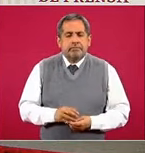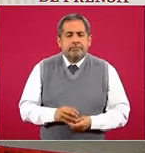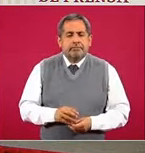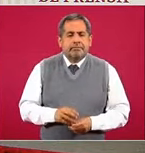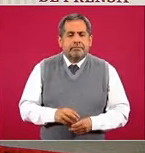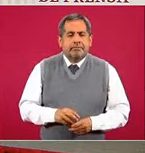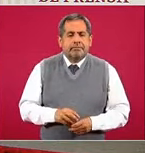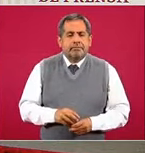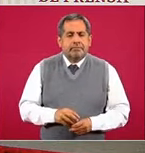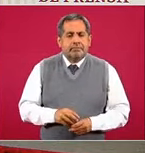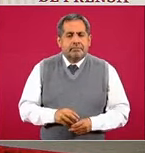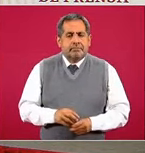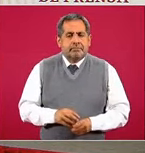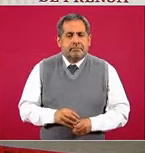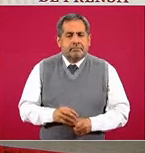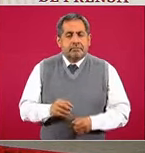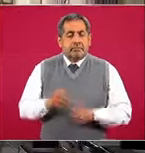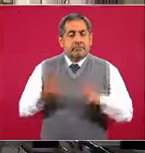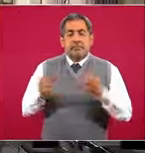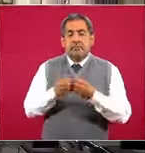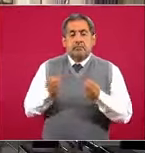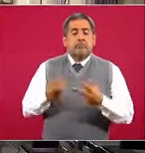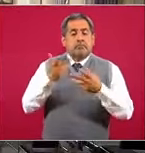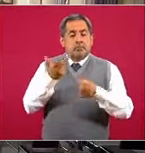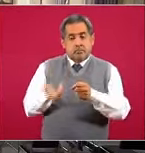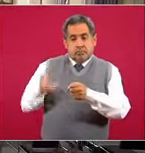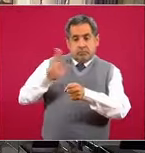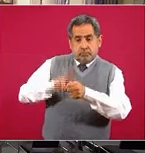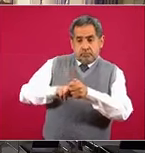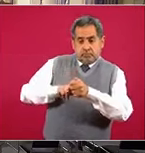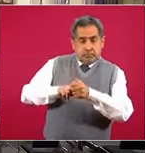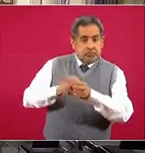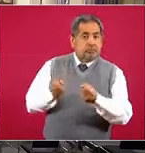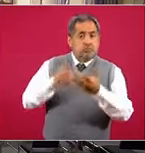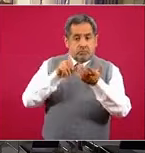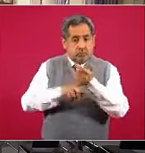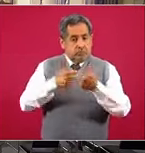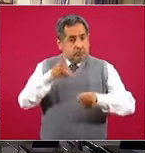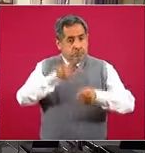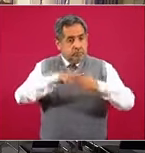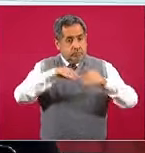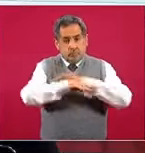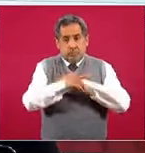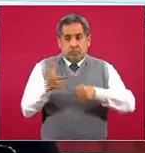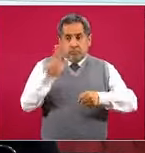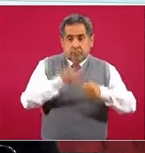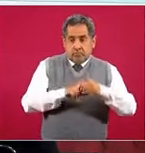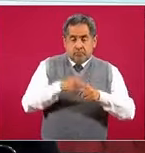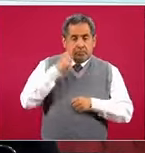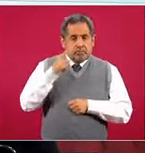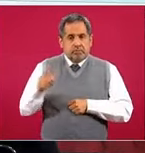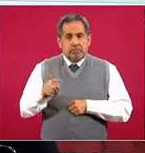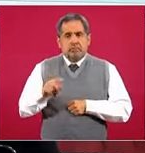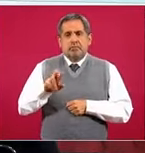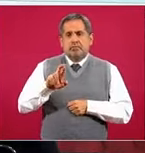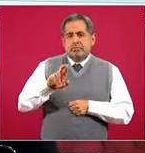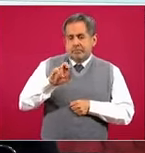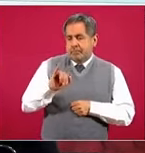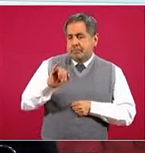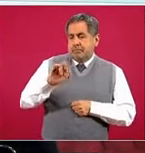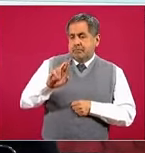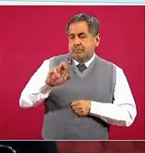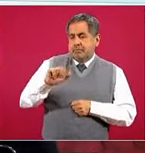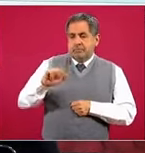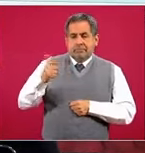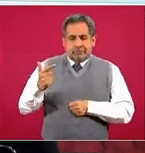favor. Tasa de casos hospitalizados. Esta tasa de casos hospitalizados es de la red IRAG, de la